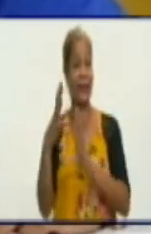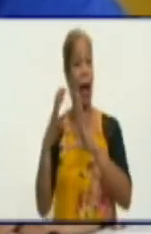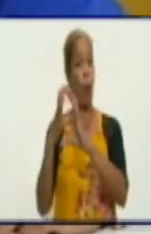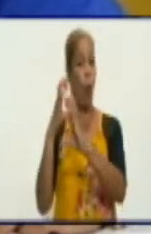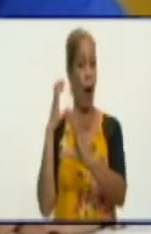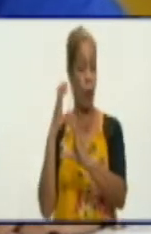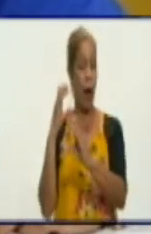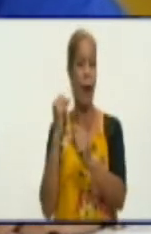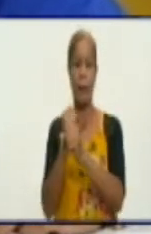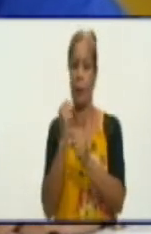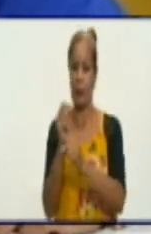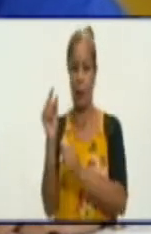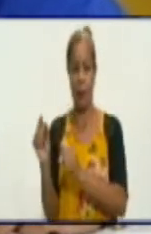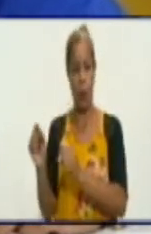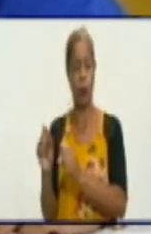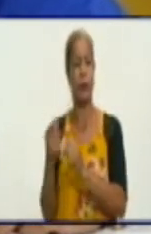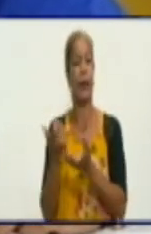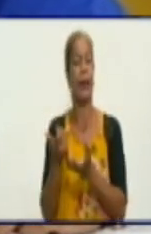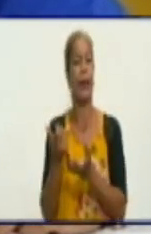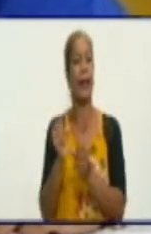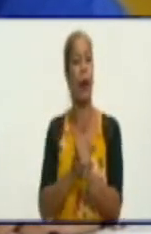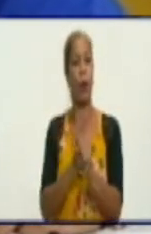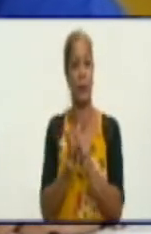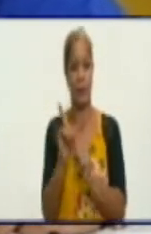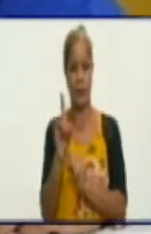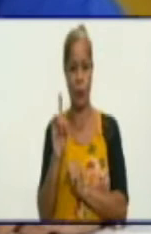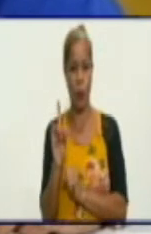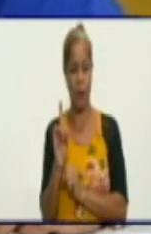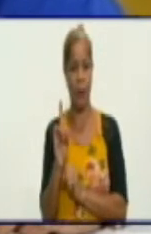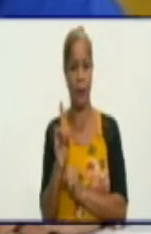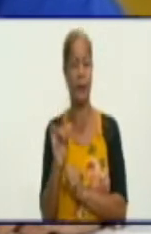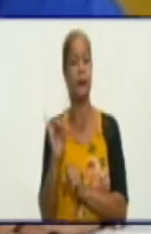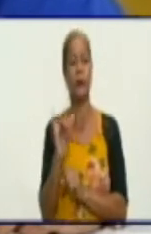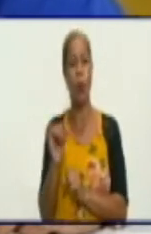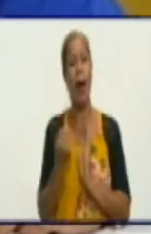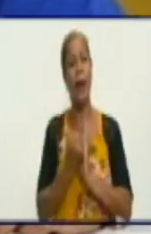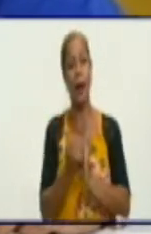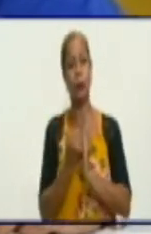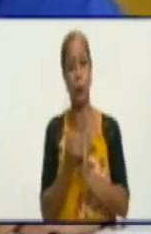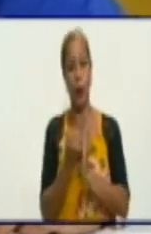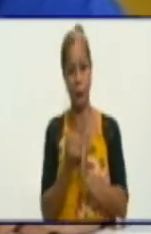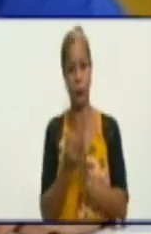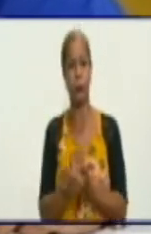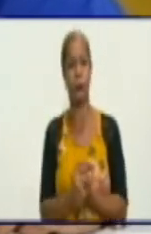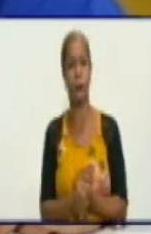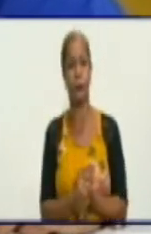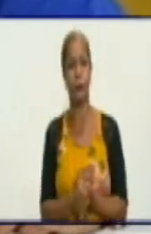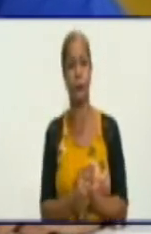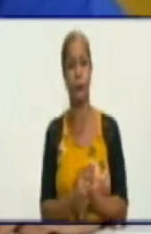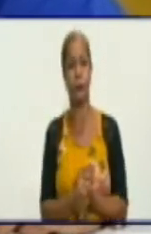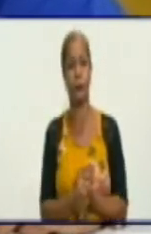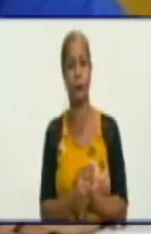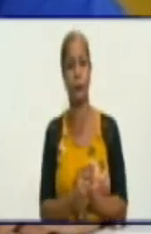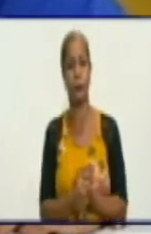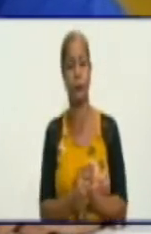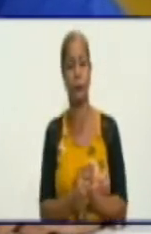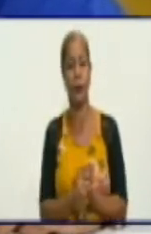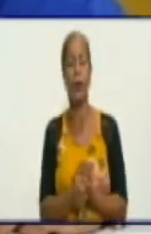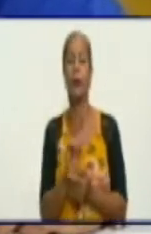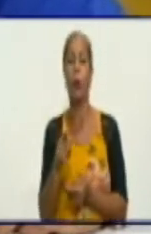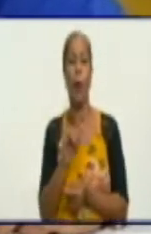los trabajadores del transporte, decir que estamos respaldando todos los acuerdos tomados en el Congreso, en el octavo Congreso del